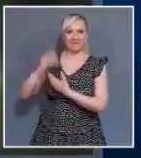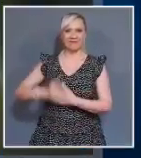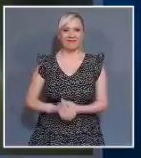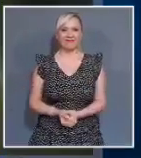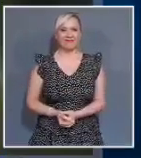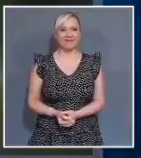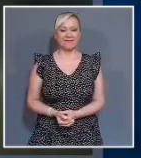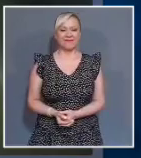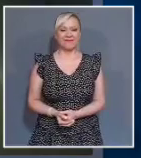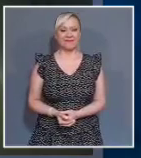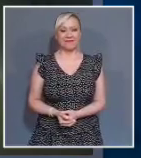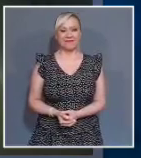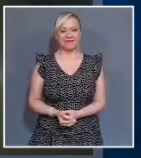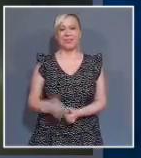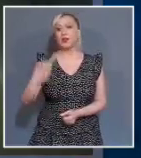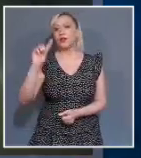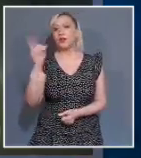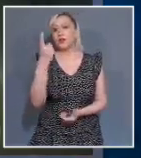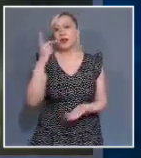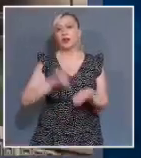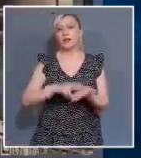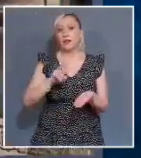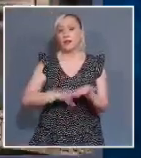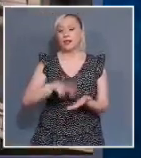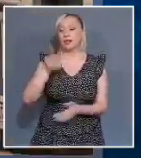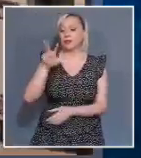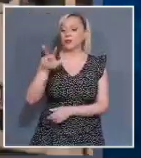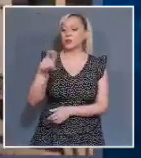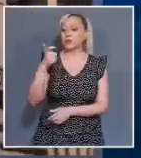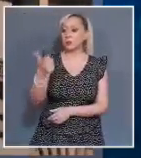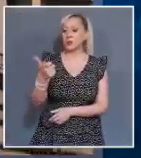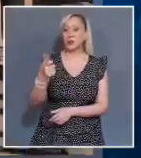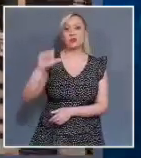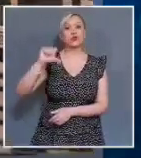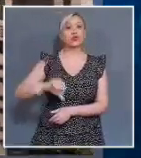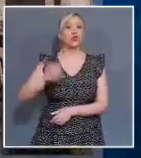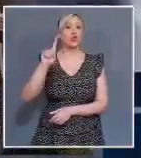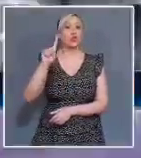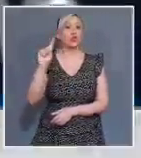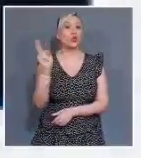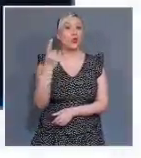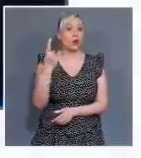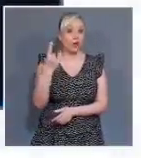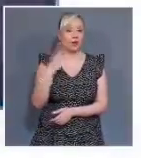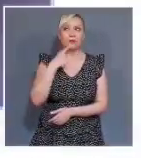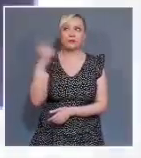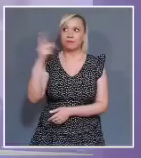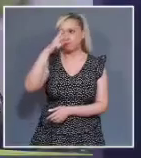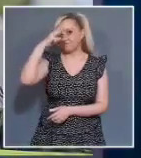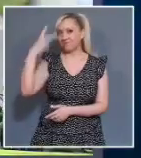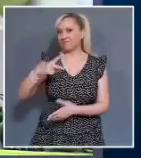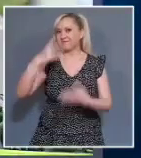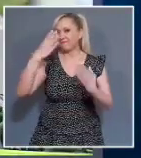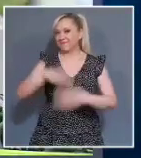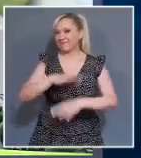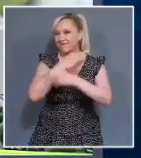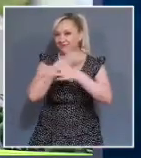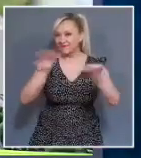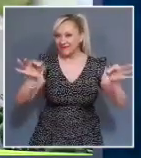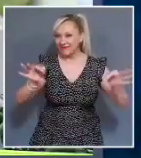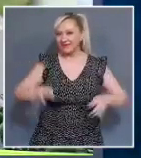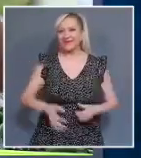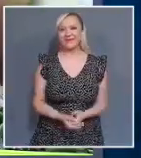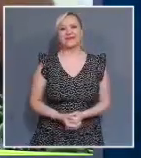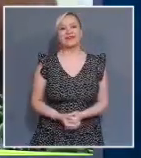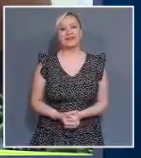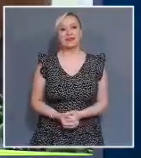El tipo de cambio se ubicó en 18 pesos por dólar, de acuerdo con información del Banco de México. En la primera quincena de